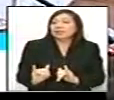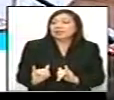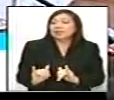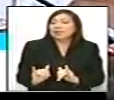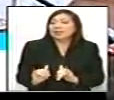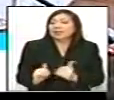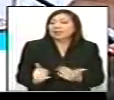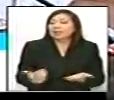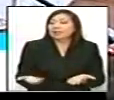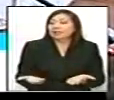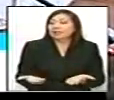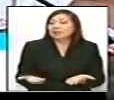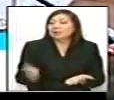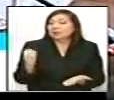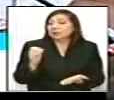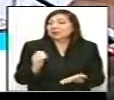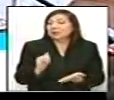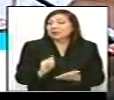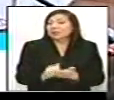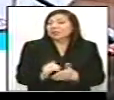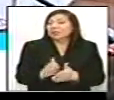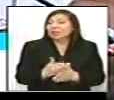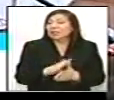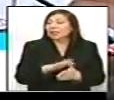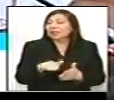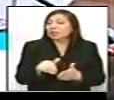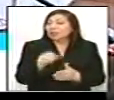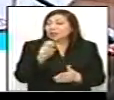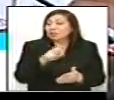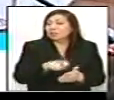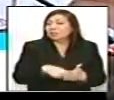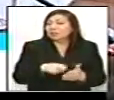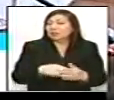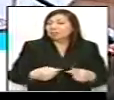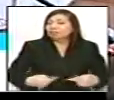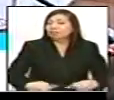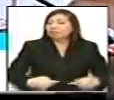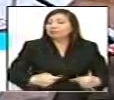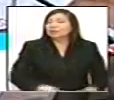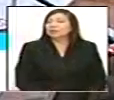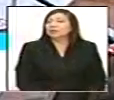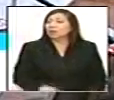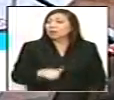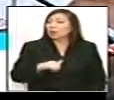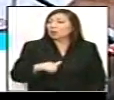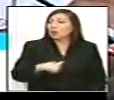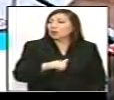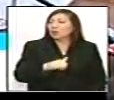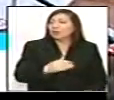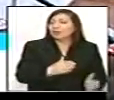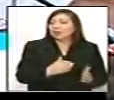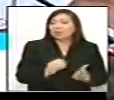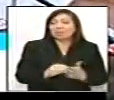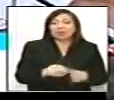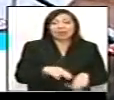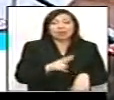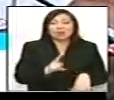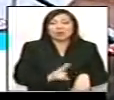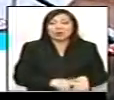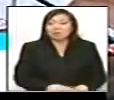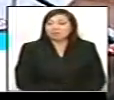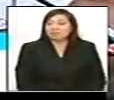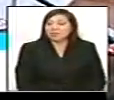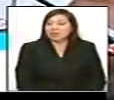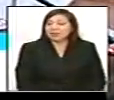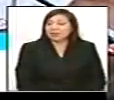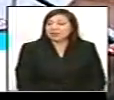porque se dejó ahí a la oportunidad de que entre todos los mineros compitieran, igual con un procedimiento ordinario, lo más normal, es decir, hubiese